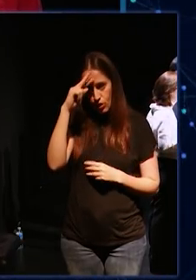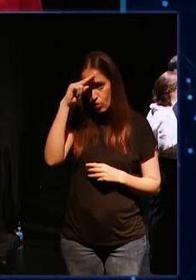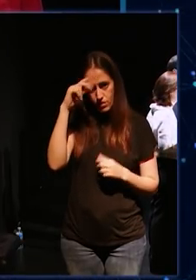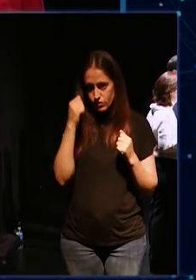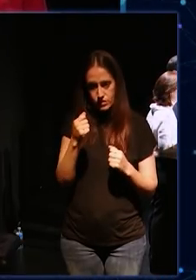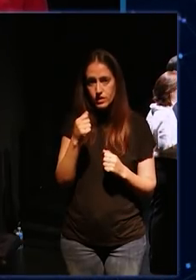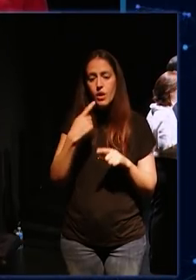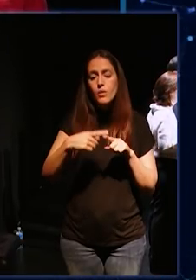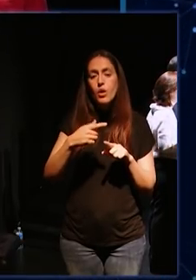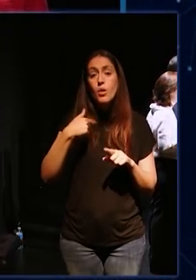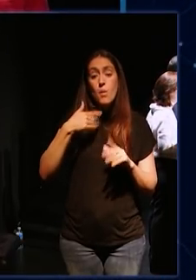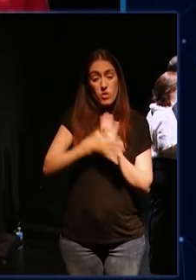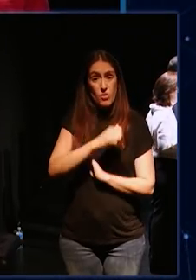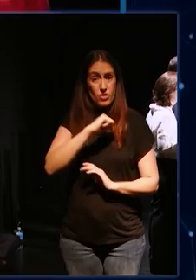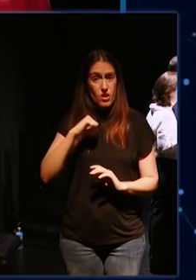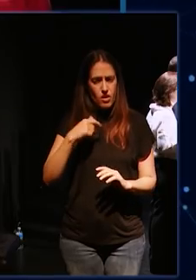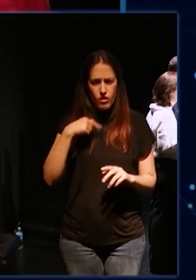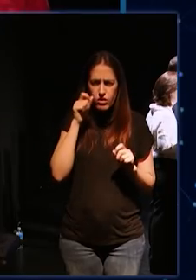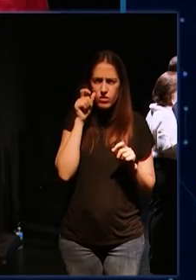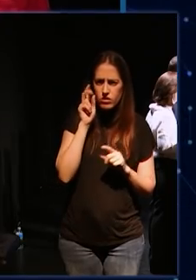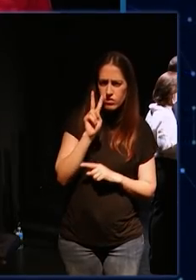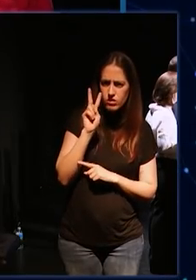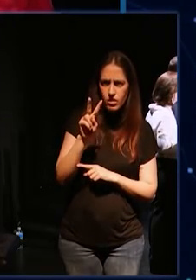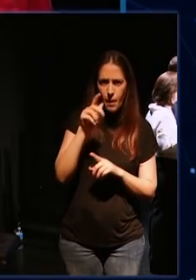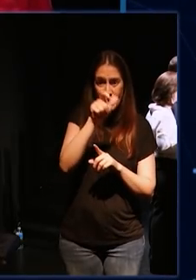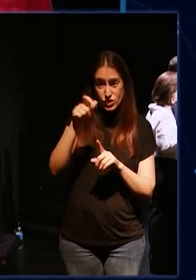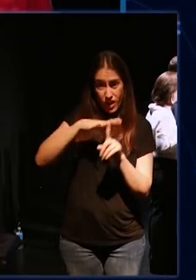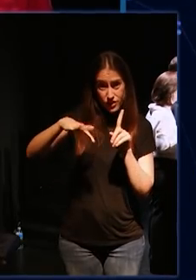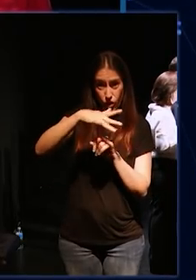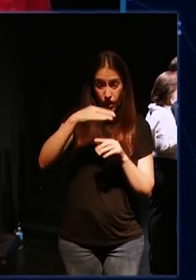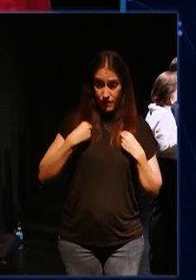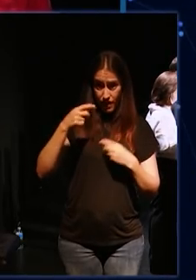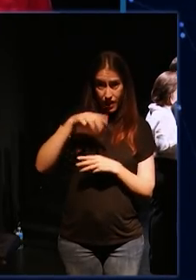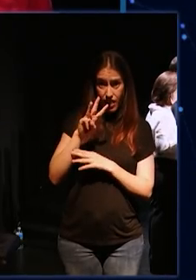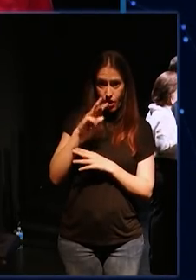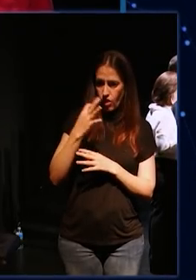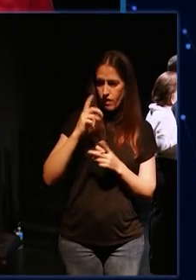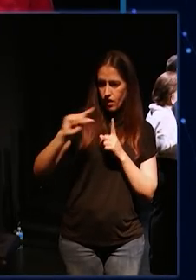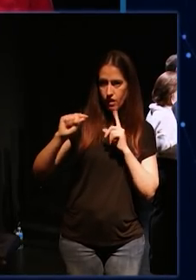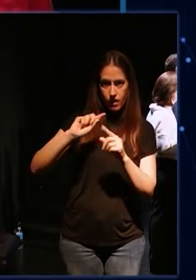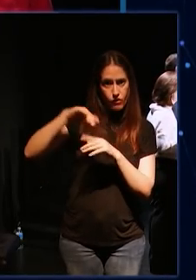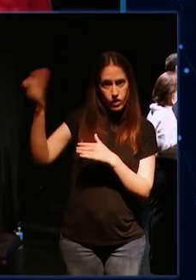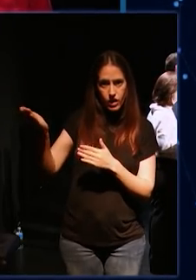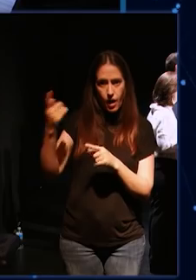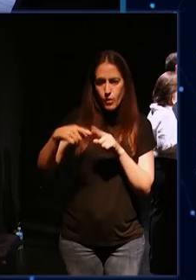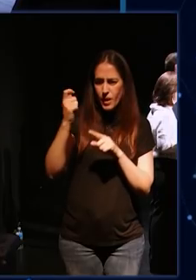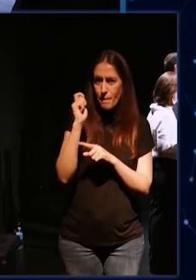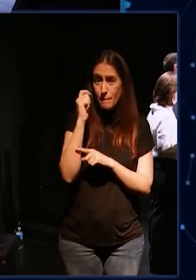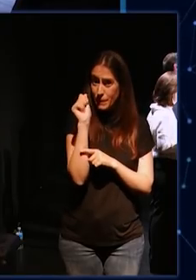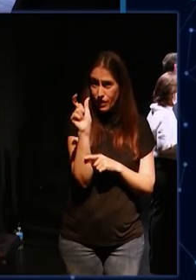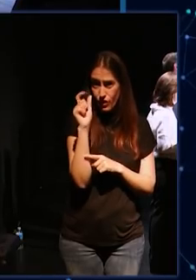Por motivos personales, yo veo gente de mi entorno que se tiene que ir de Cardedeu, porque los precios de alquiler están muy